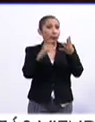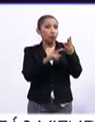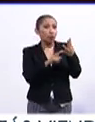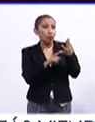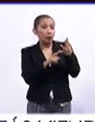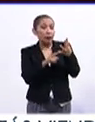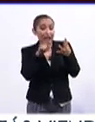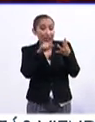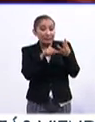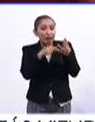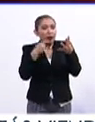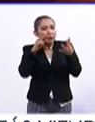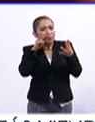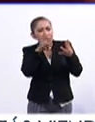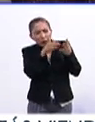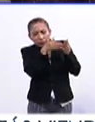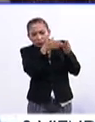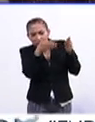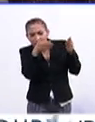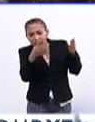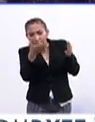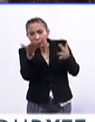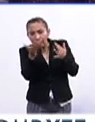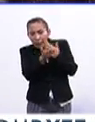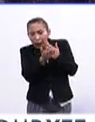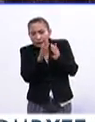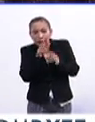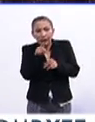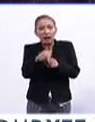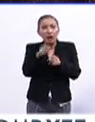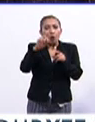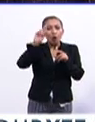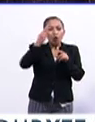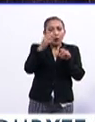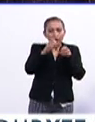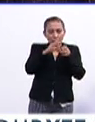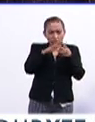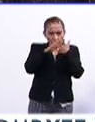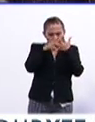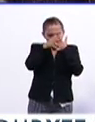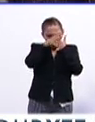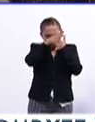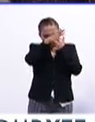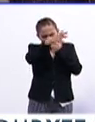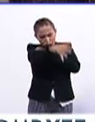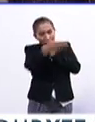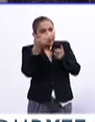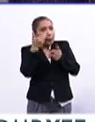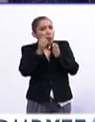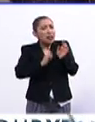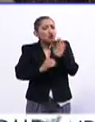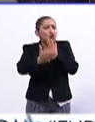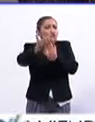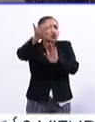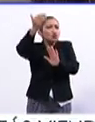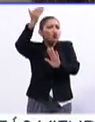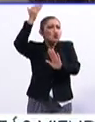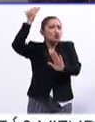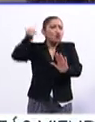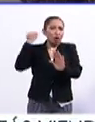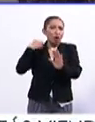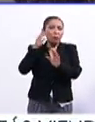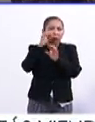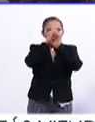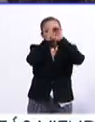entonces en este estamos yendo a la etapa donde el universo se hace transparente es decir la etapa más antigua que podemos explorar